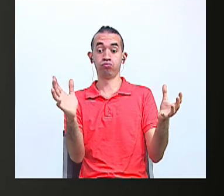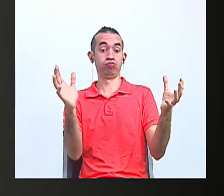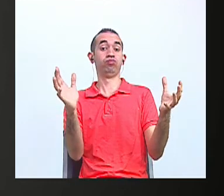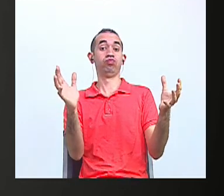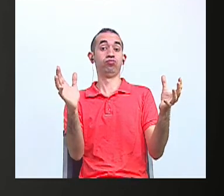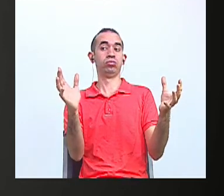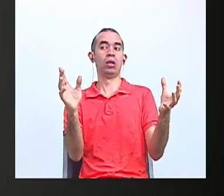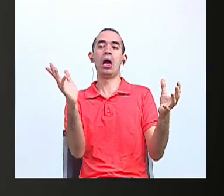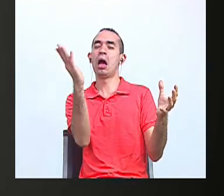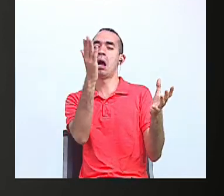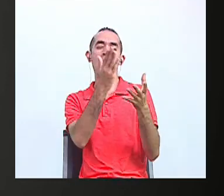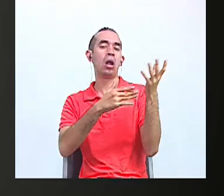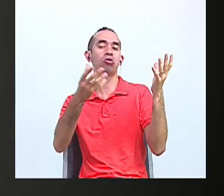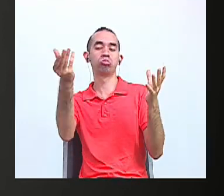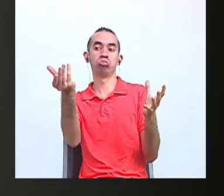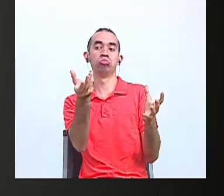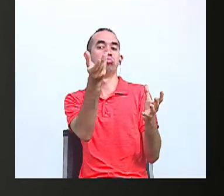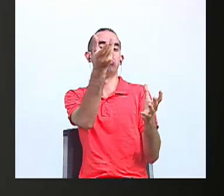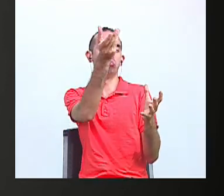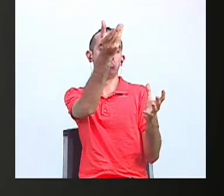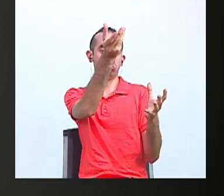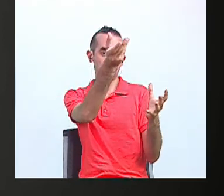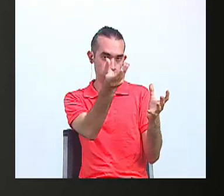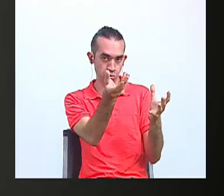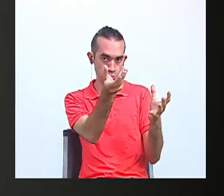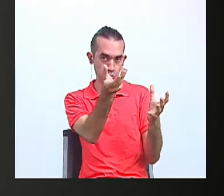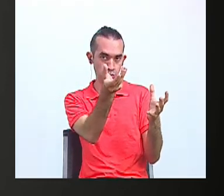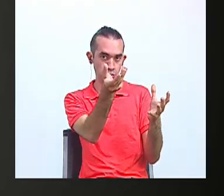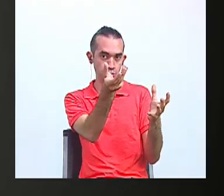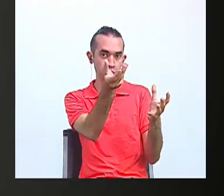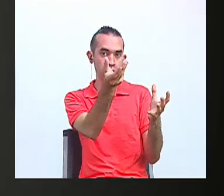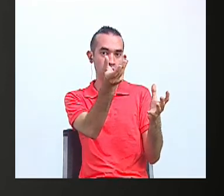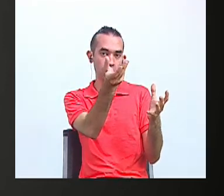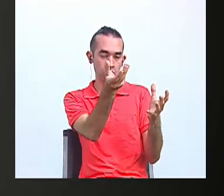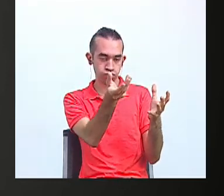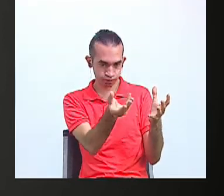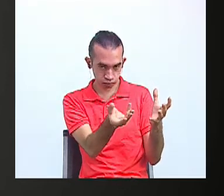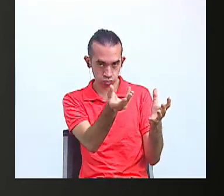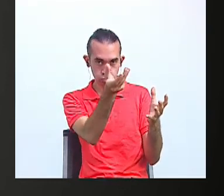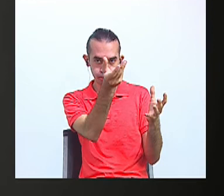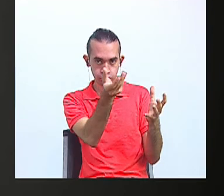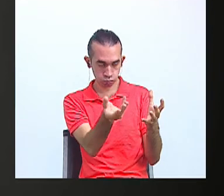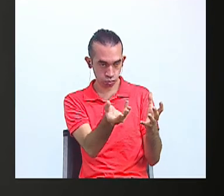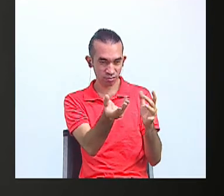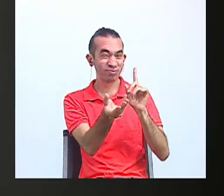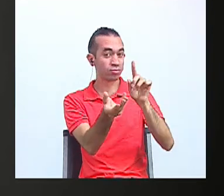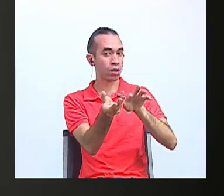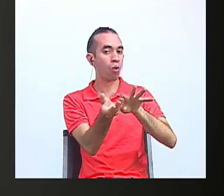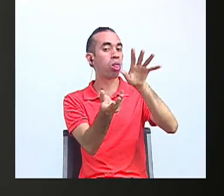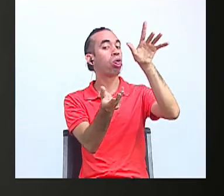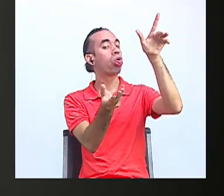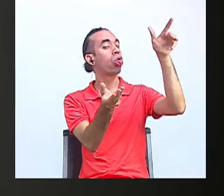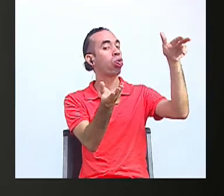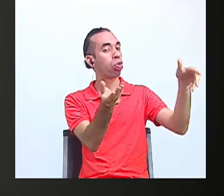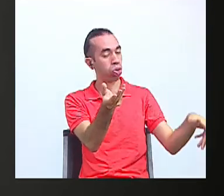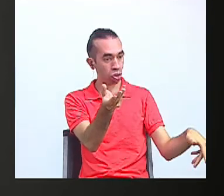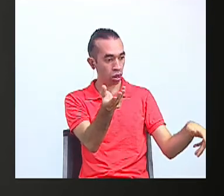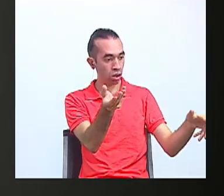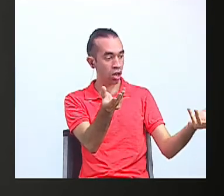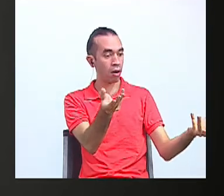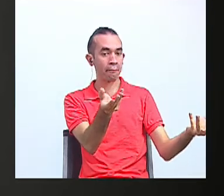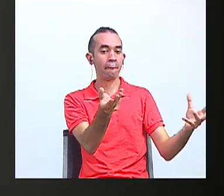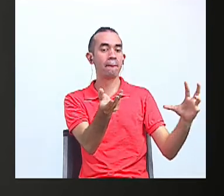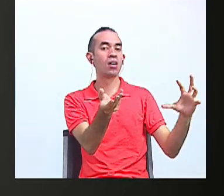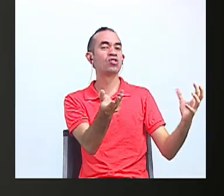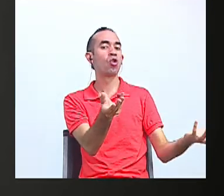fluido experimenta una fuerza de empuje ascendente y vertical de igual magnitud